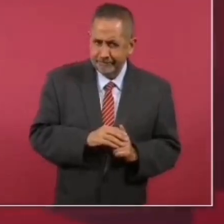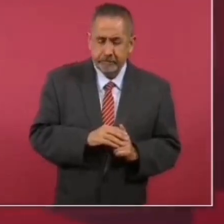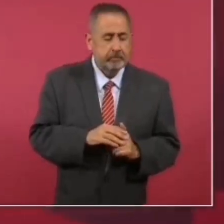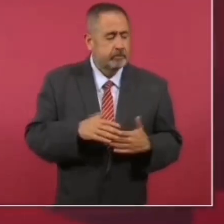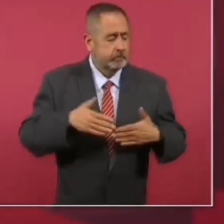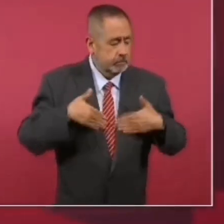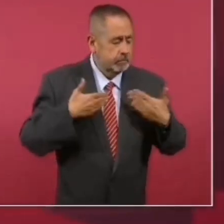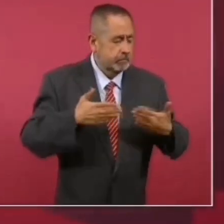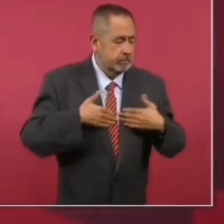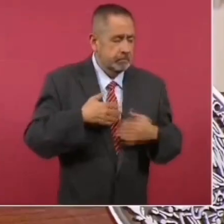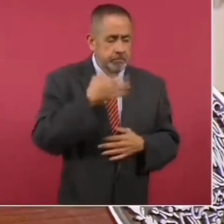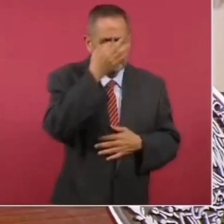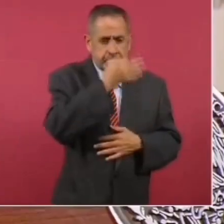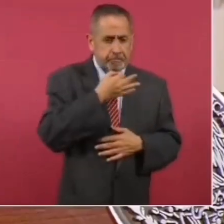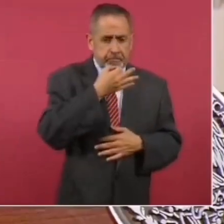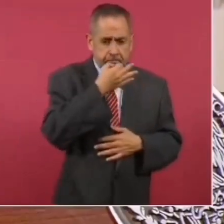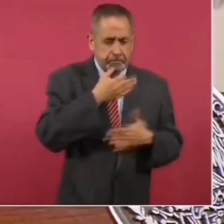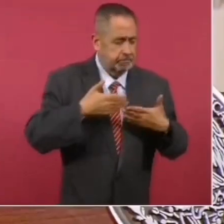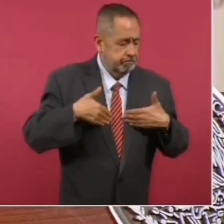confiesan y comulgan